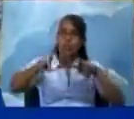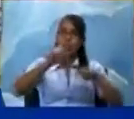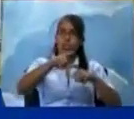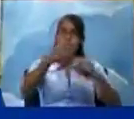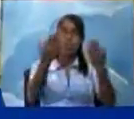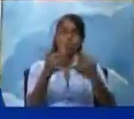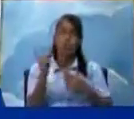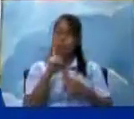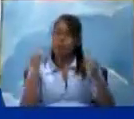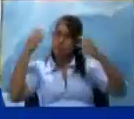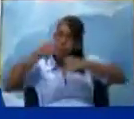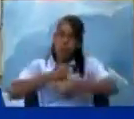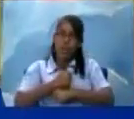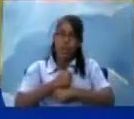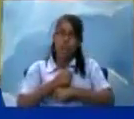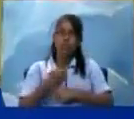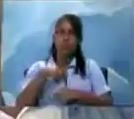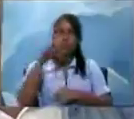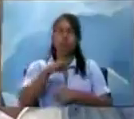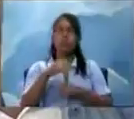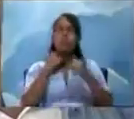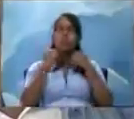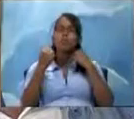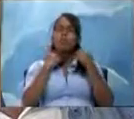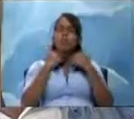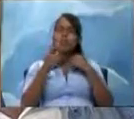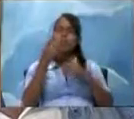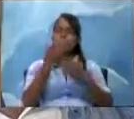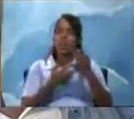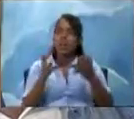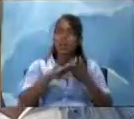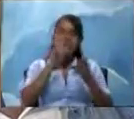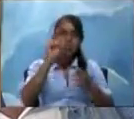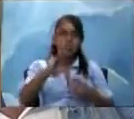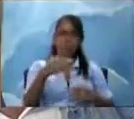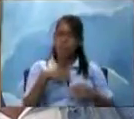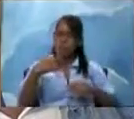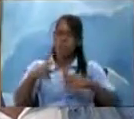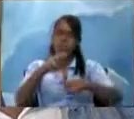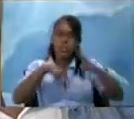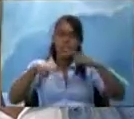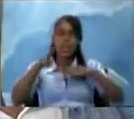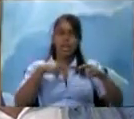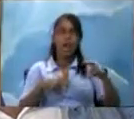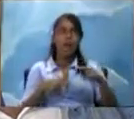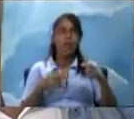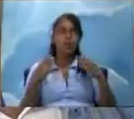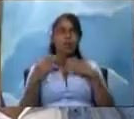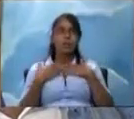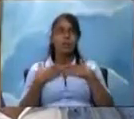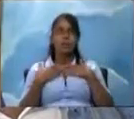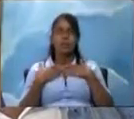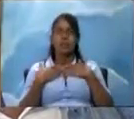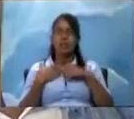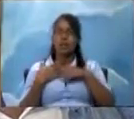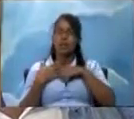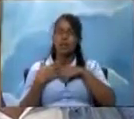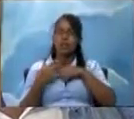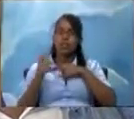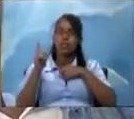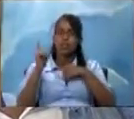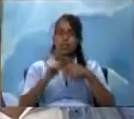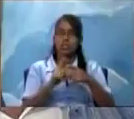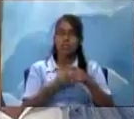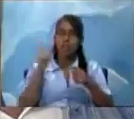desnudo, ustedes no me cubrieron, yo estuve enfermo y en la cárcel, nunca vinieron a visitarme a mí. Aquí